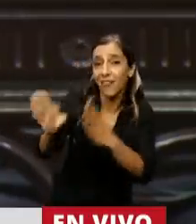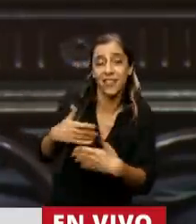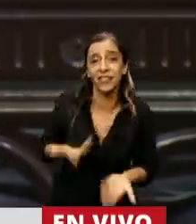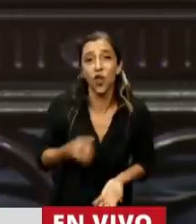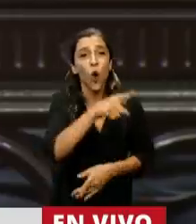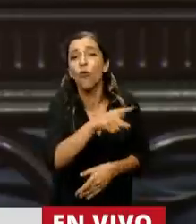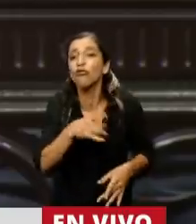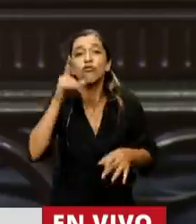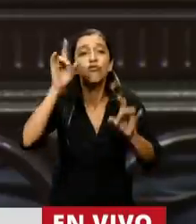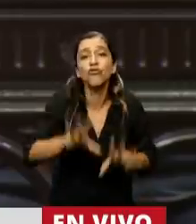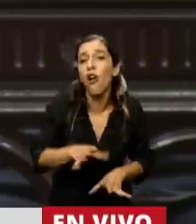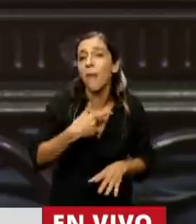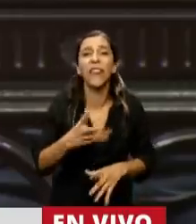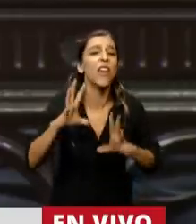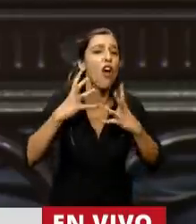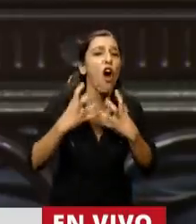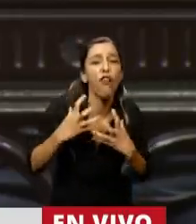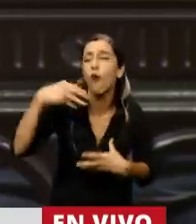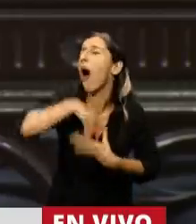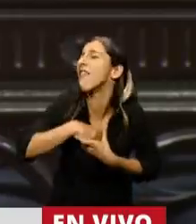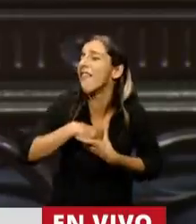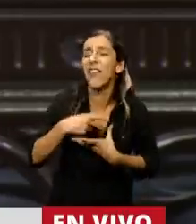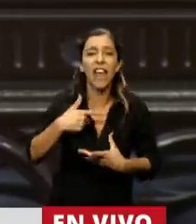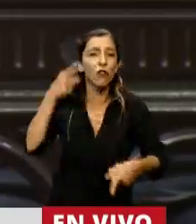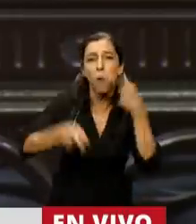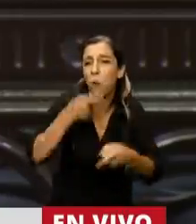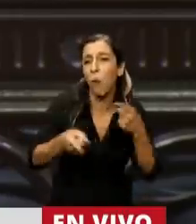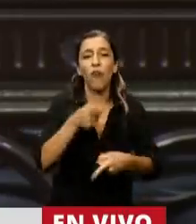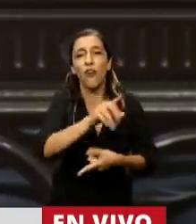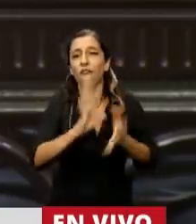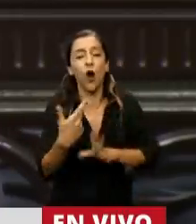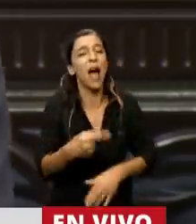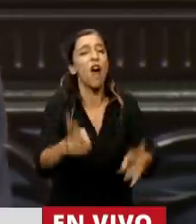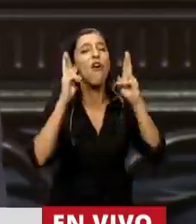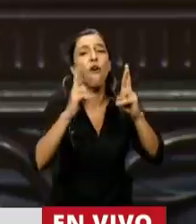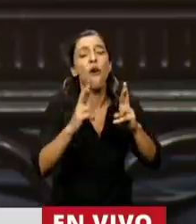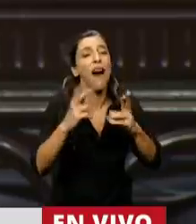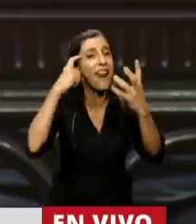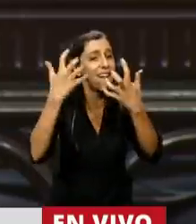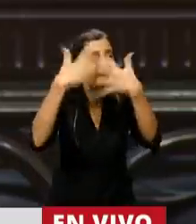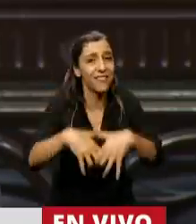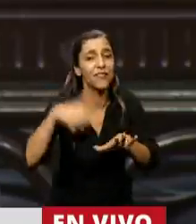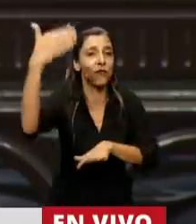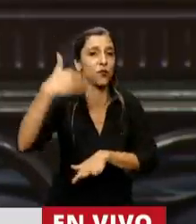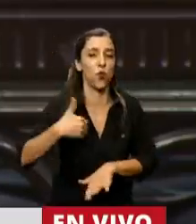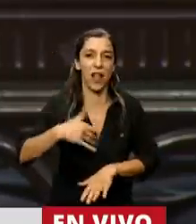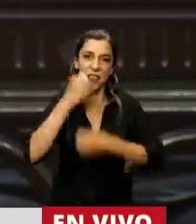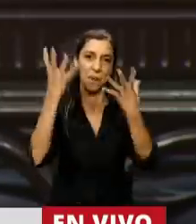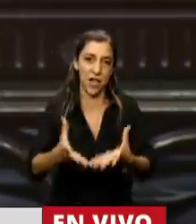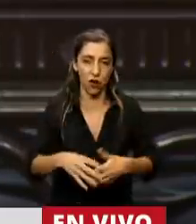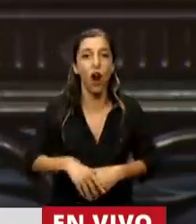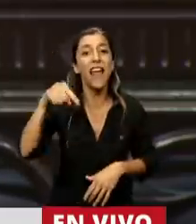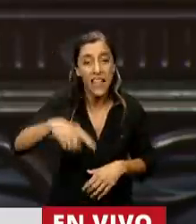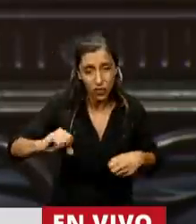viven agrediendo están llenos de odio y oscar algunas reflexiones si quieren hablar se lo vieron la argentina esto va a hacerle hoy por los jubilados